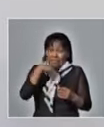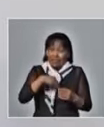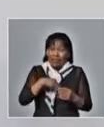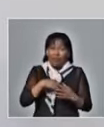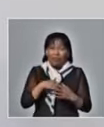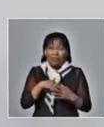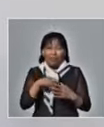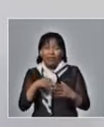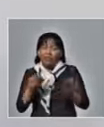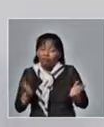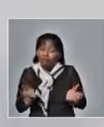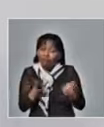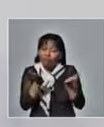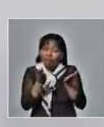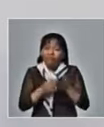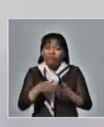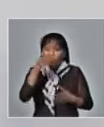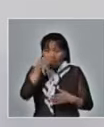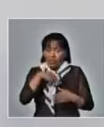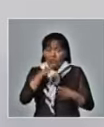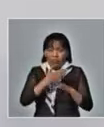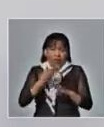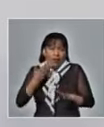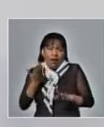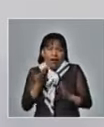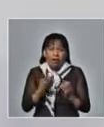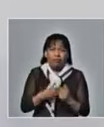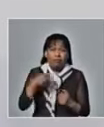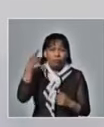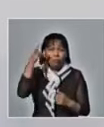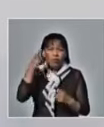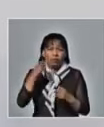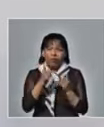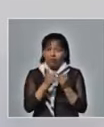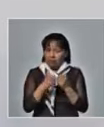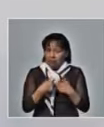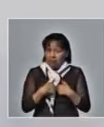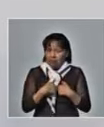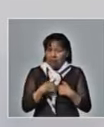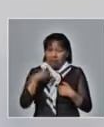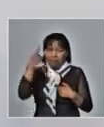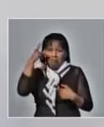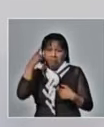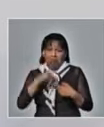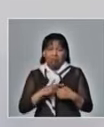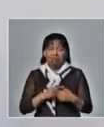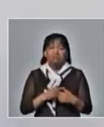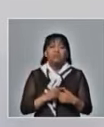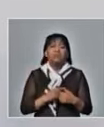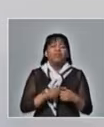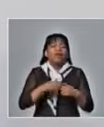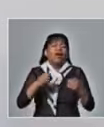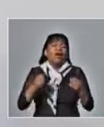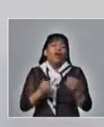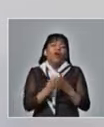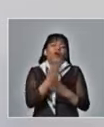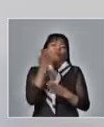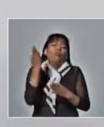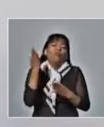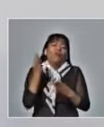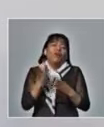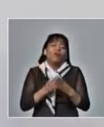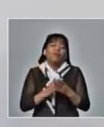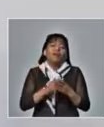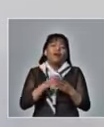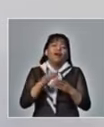y hay que impulsarlo. Y sé porque ya lo hice. En Puebla, conmigo, Puebla fue nombrada Capital de Innovación y Diseño y se ratificó por